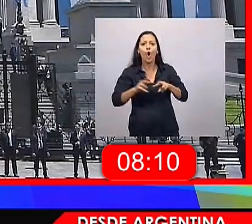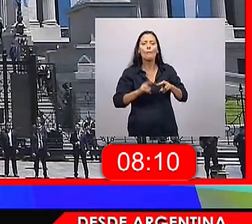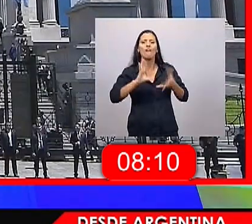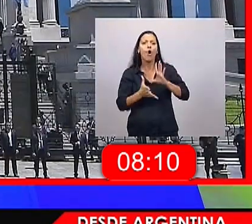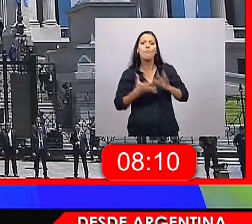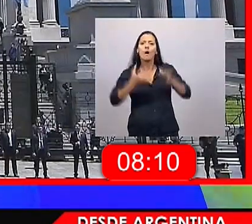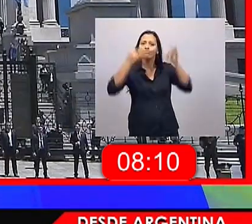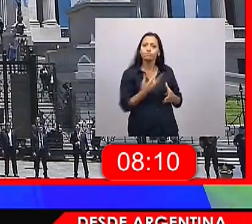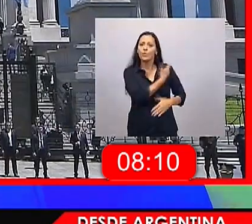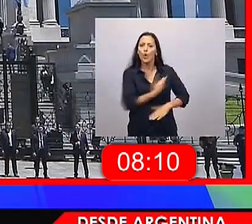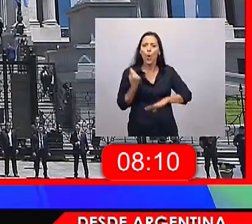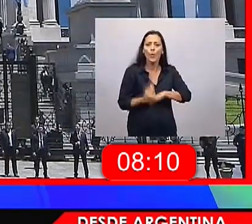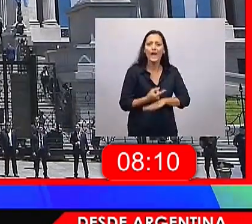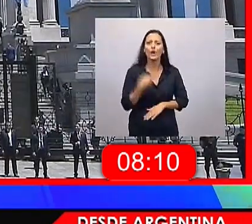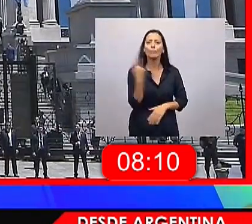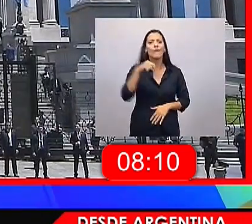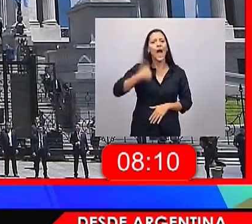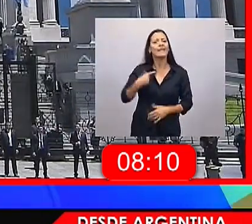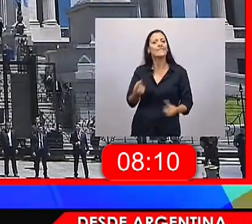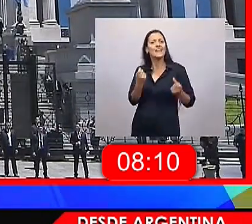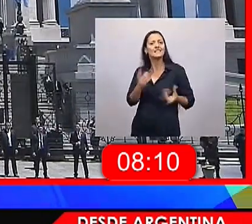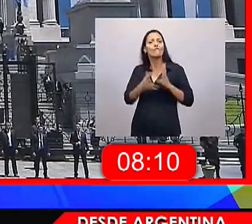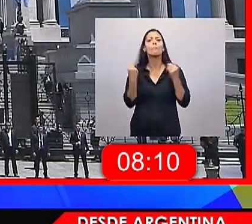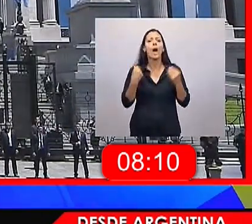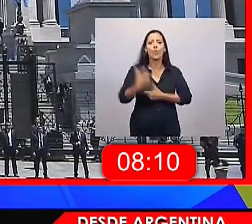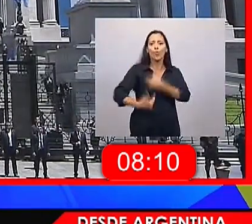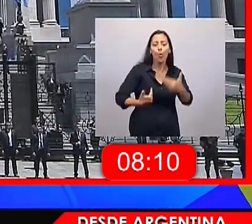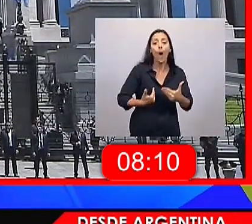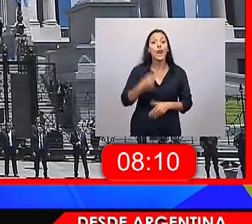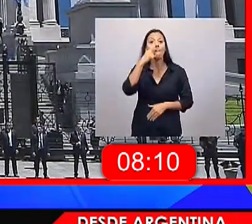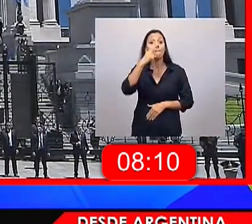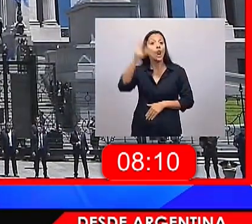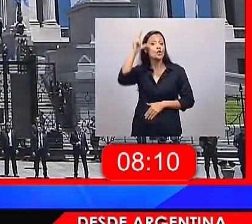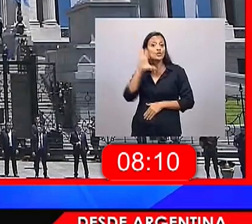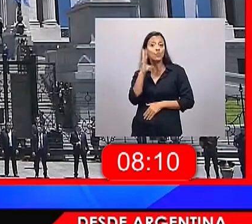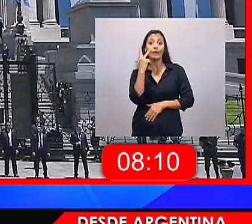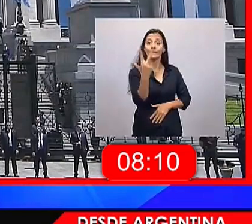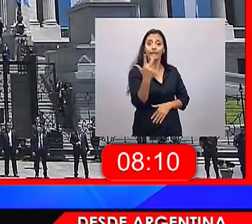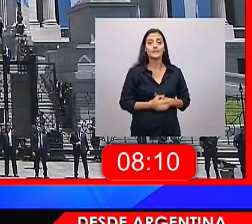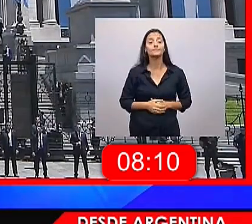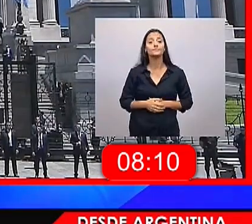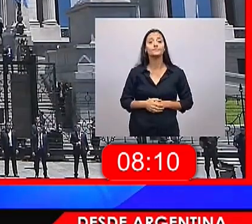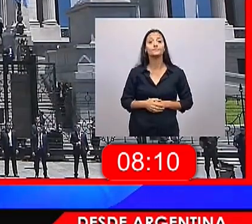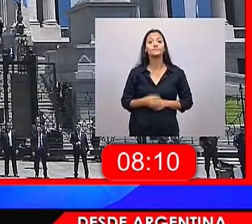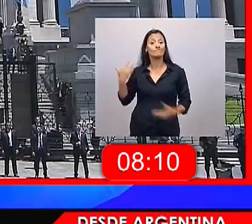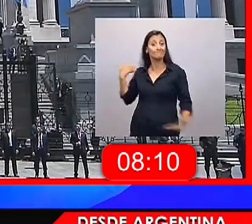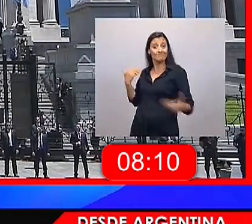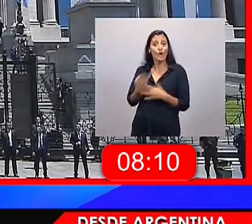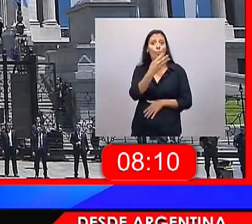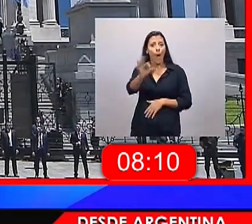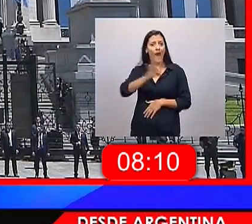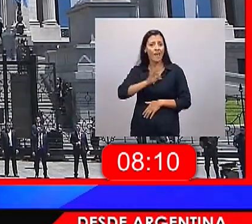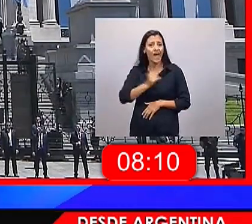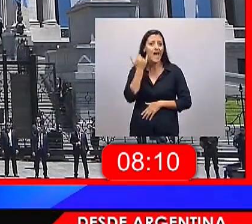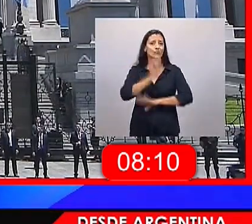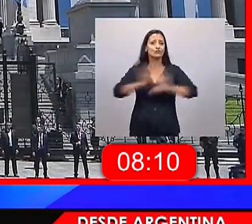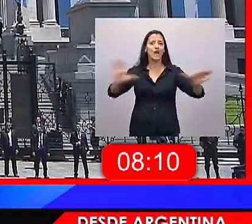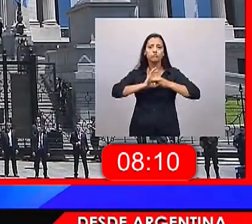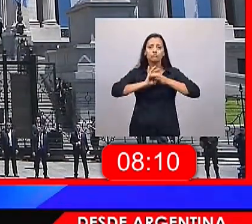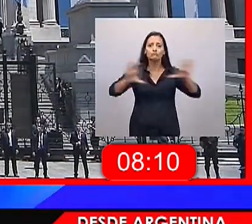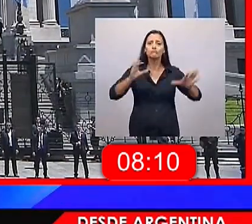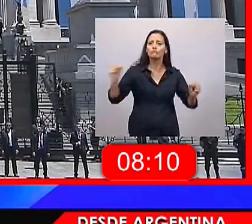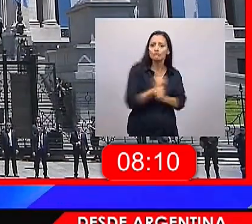Eso tiene una baja de gasto probablemente bastante marginal, pero de todas maneras es el tipo de gestos